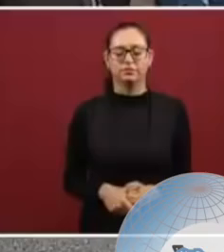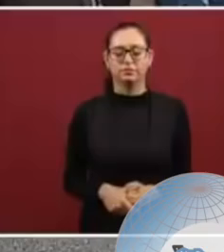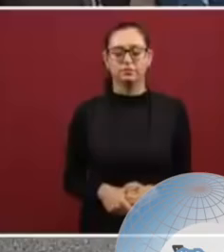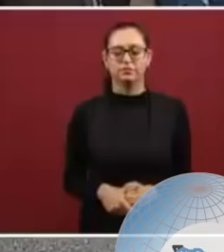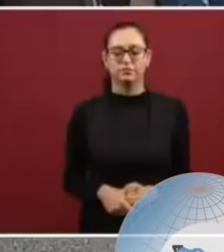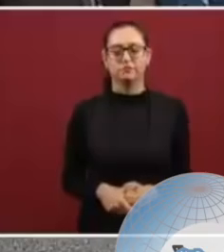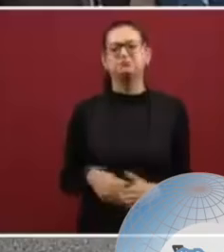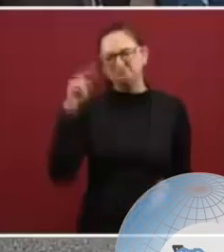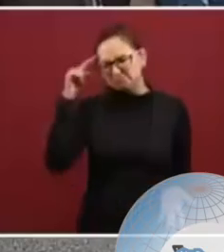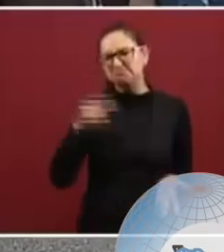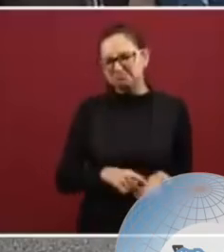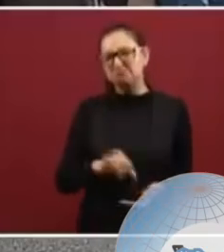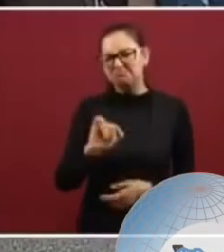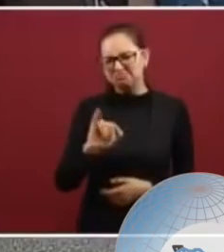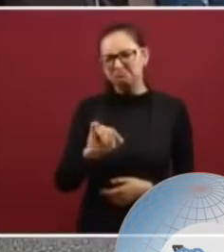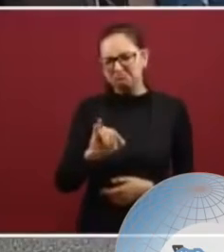Pues yo creo que sí.